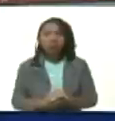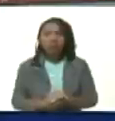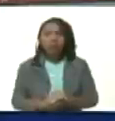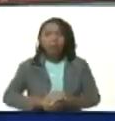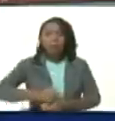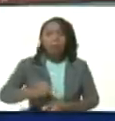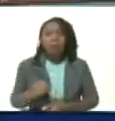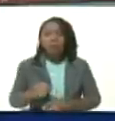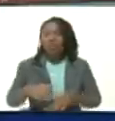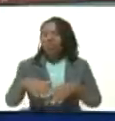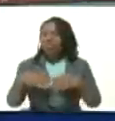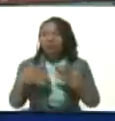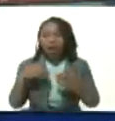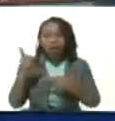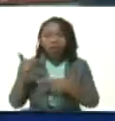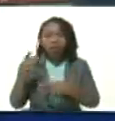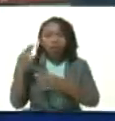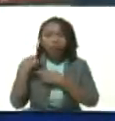policías, qué son.